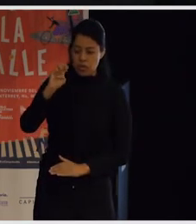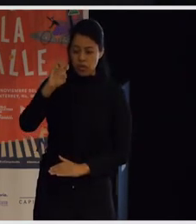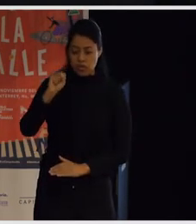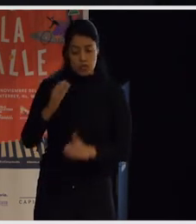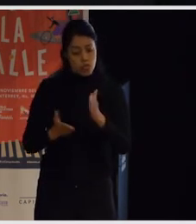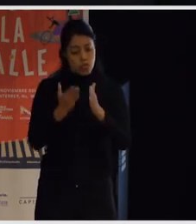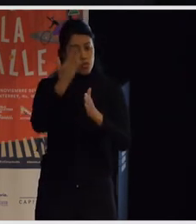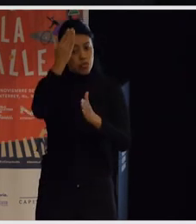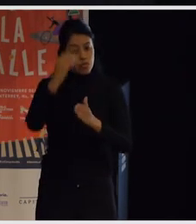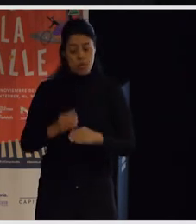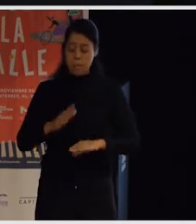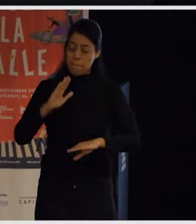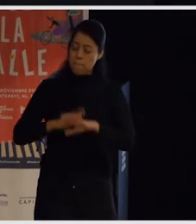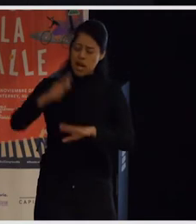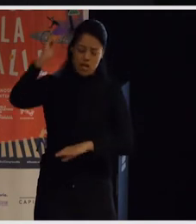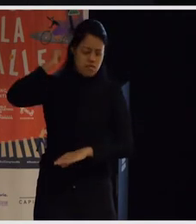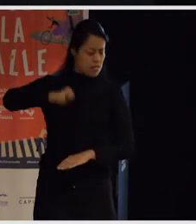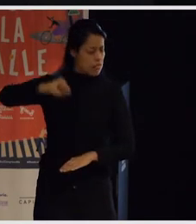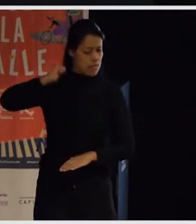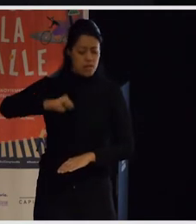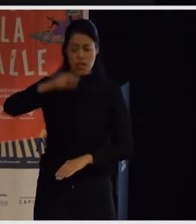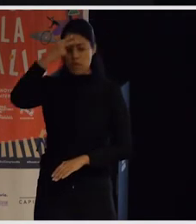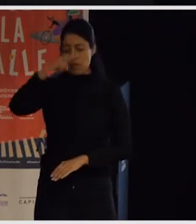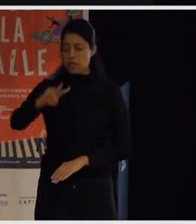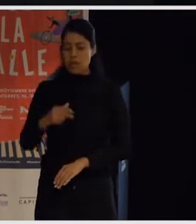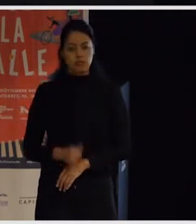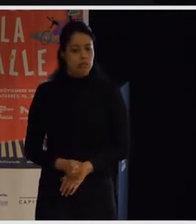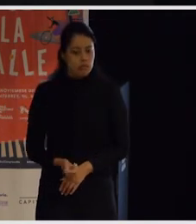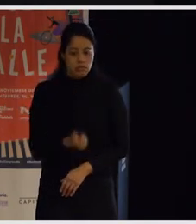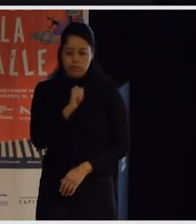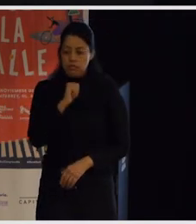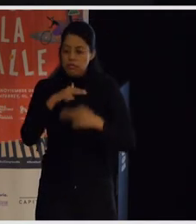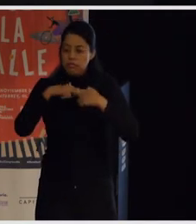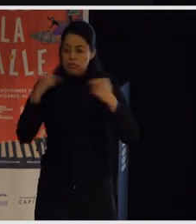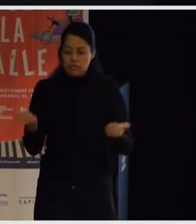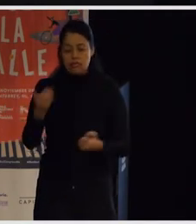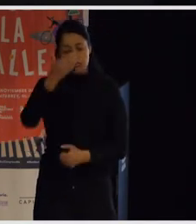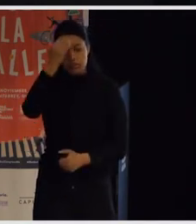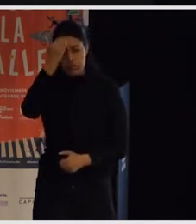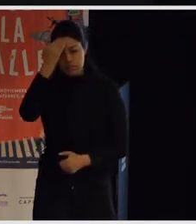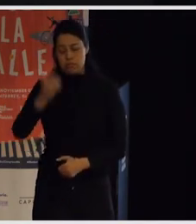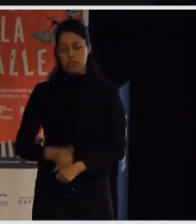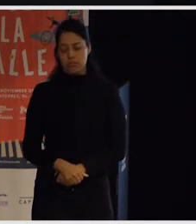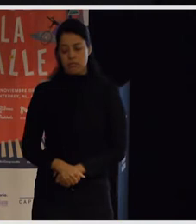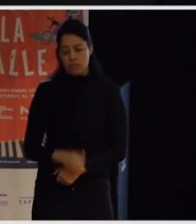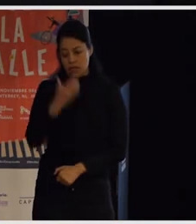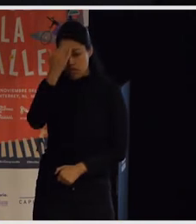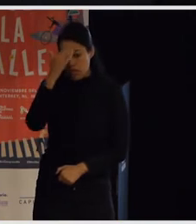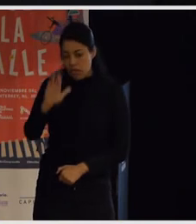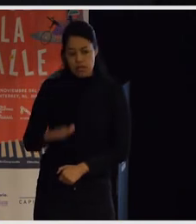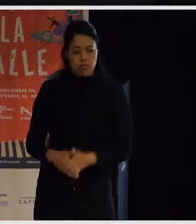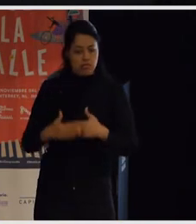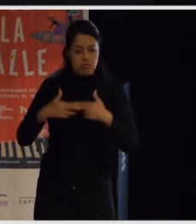de las construcciones civiles más viejas de méxico nadie conoce y ahora es como el museo regional de la ciudad pero en realidad nadie